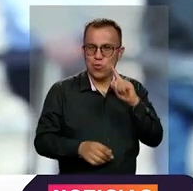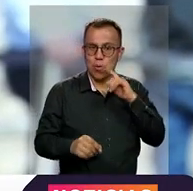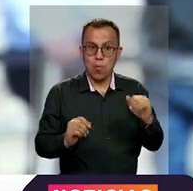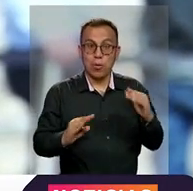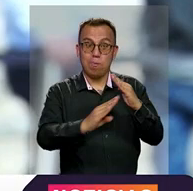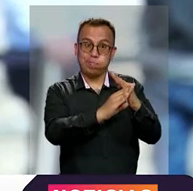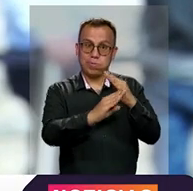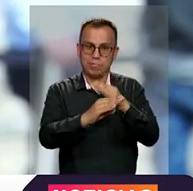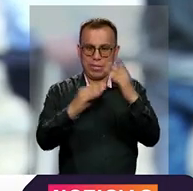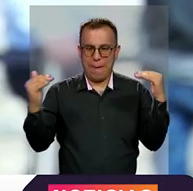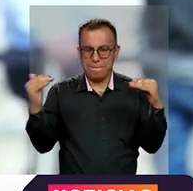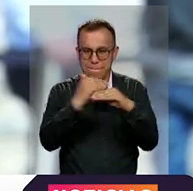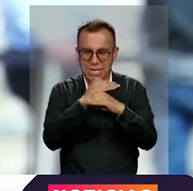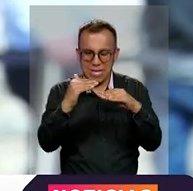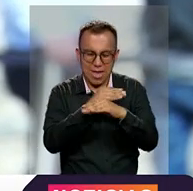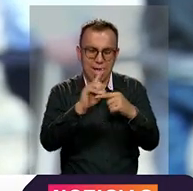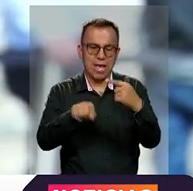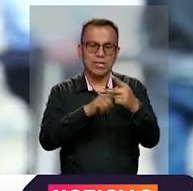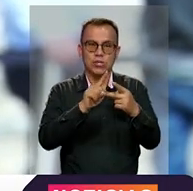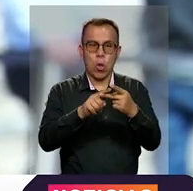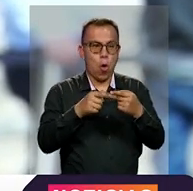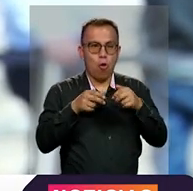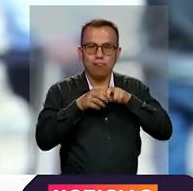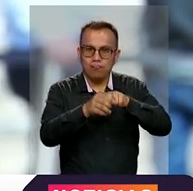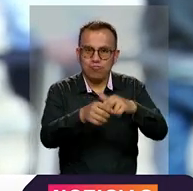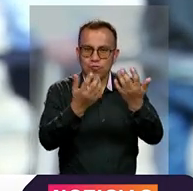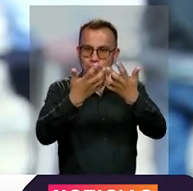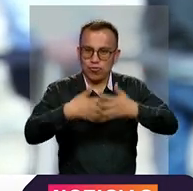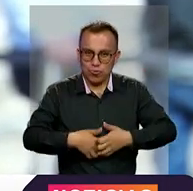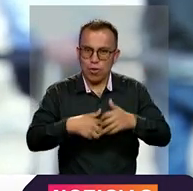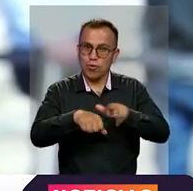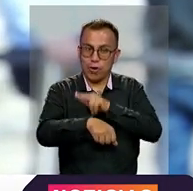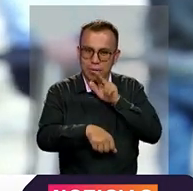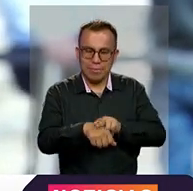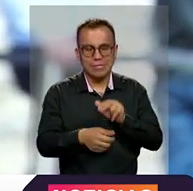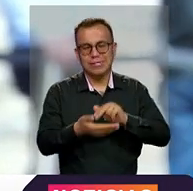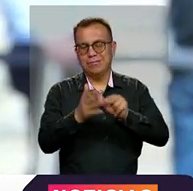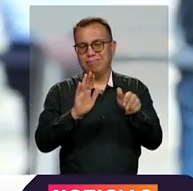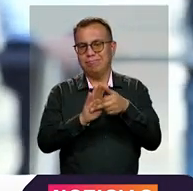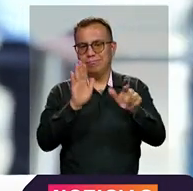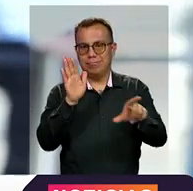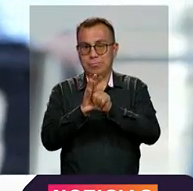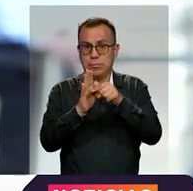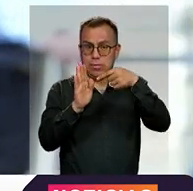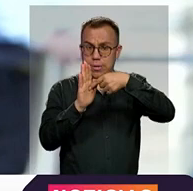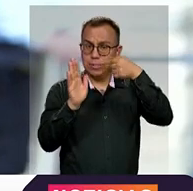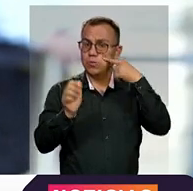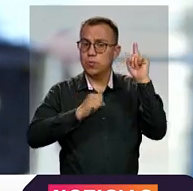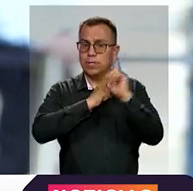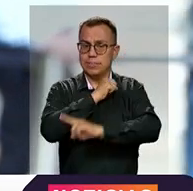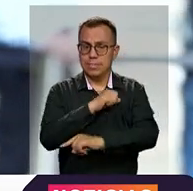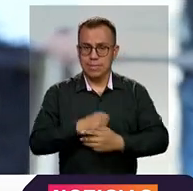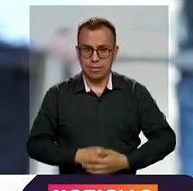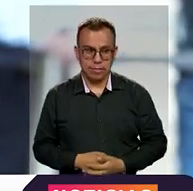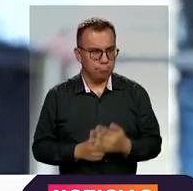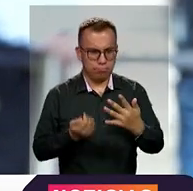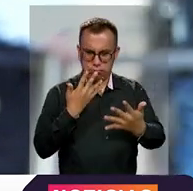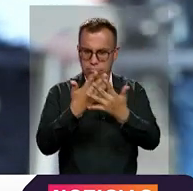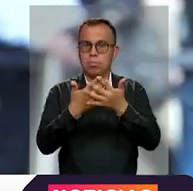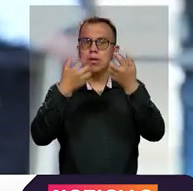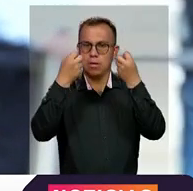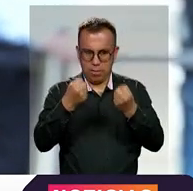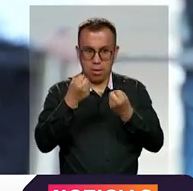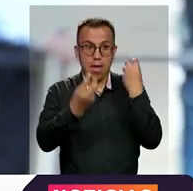vías públicas y de impedir que se utilicen las vías públicas, es un delito en Colombia. Va a la cárcel la